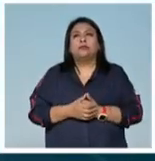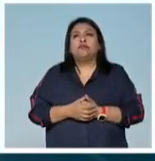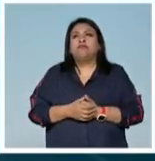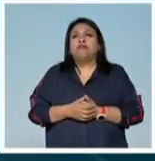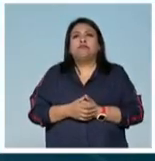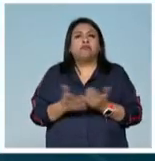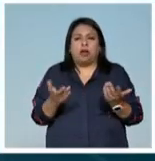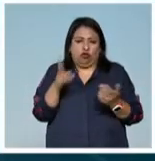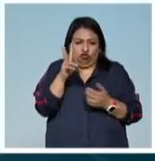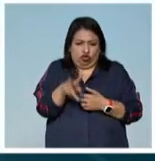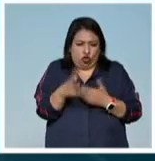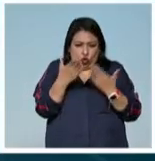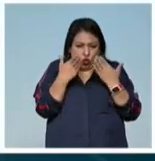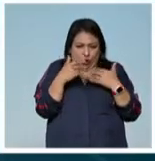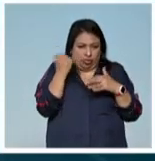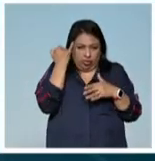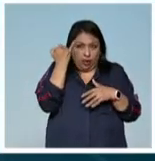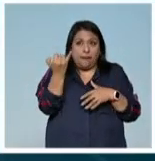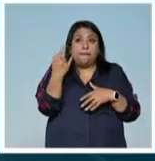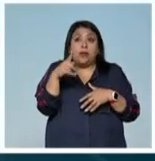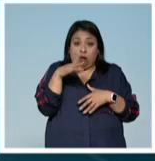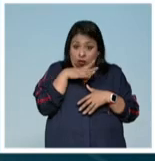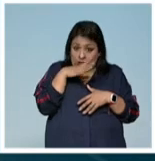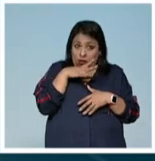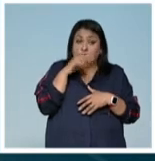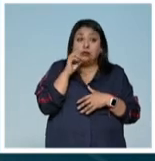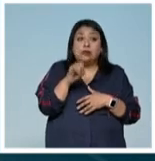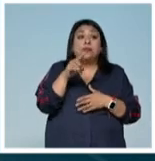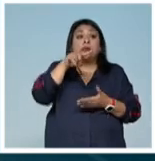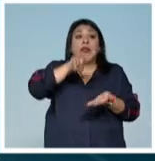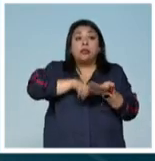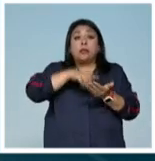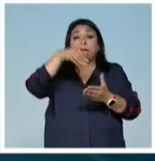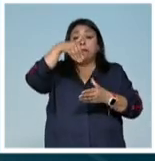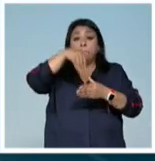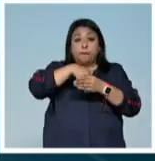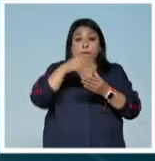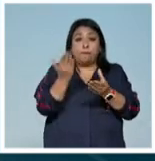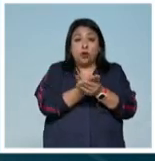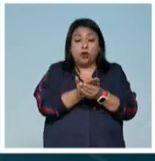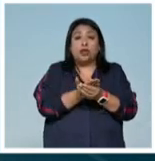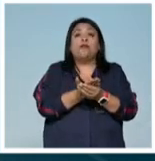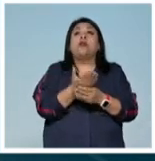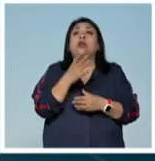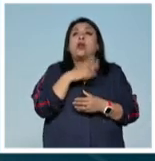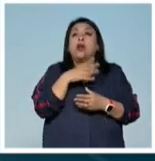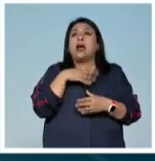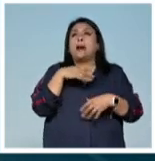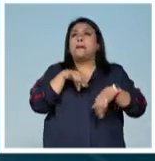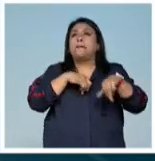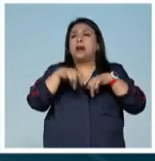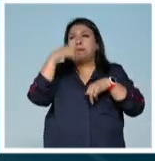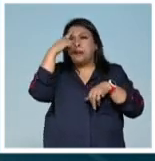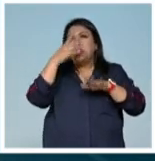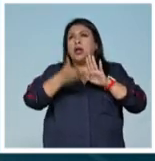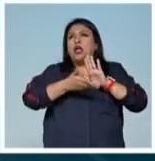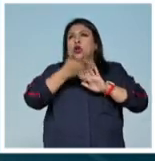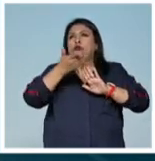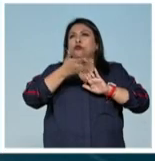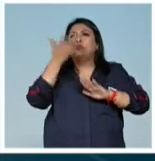que no existe, pero él lo tiene ahí. Y en el portafolio vienen los planos para construir una